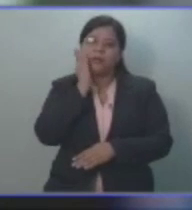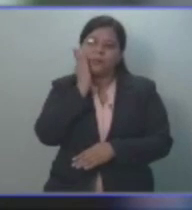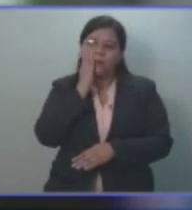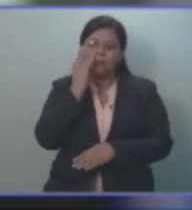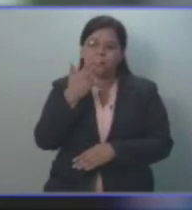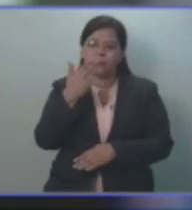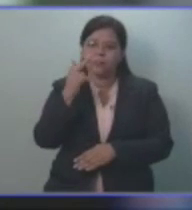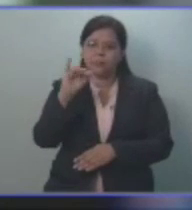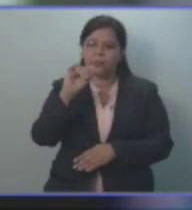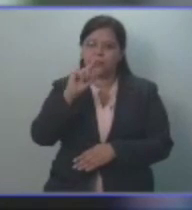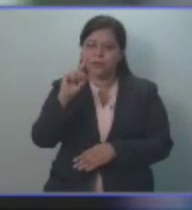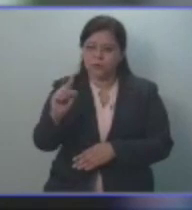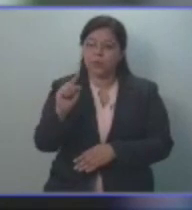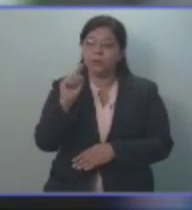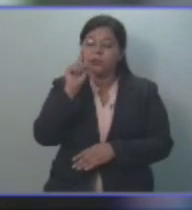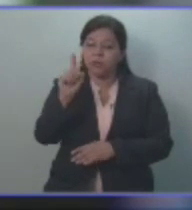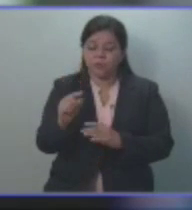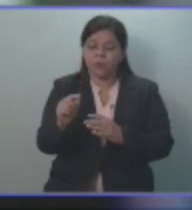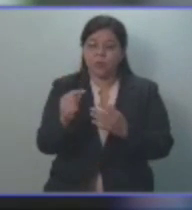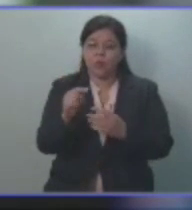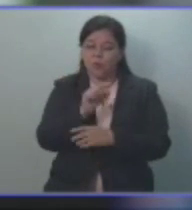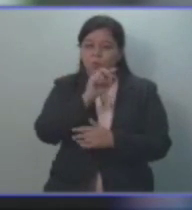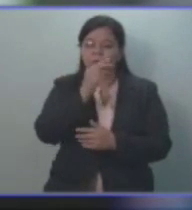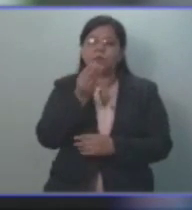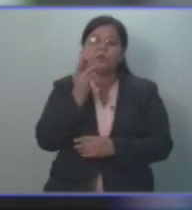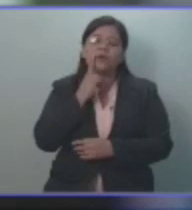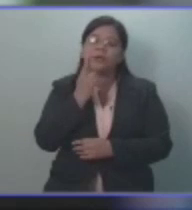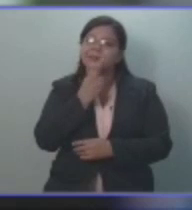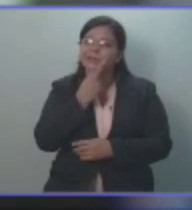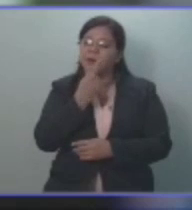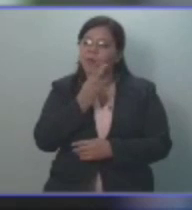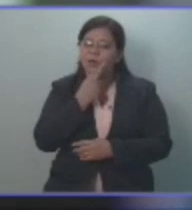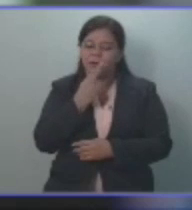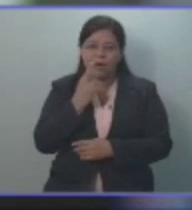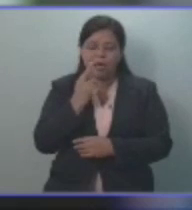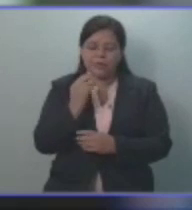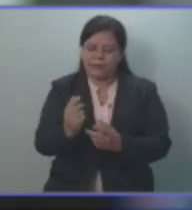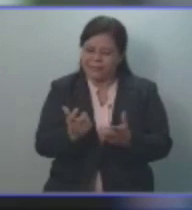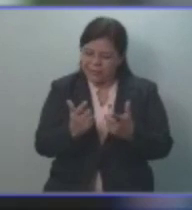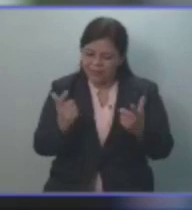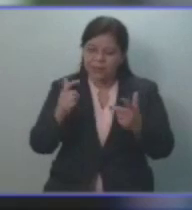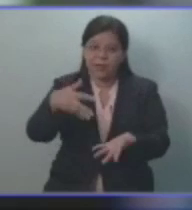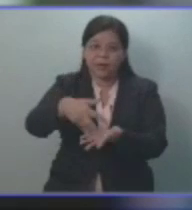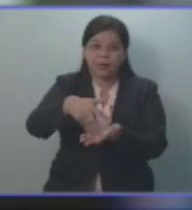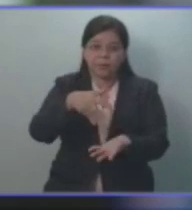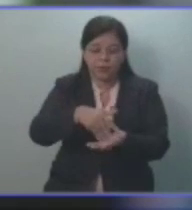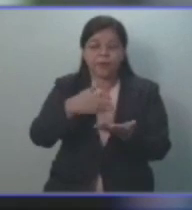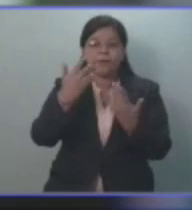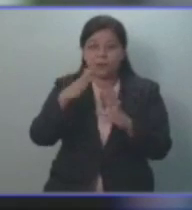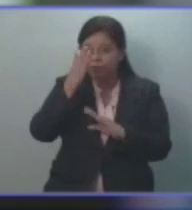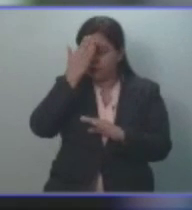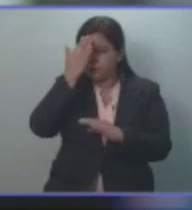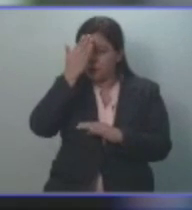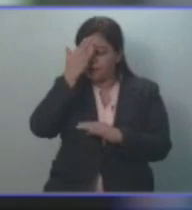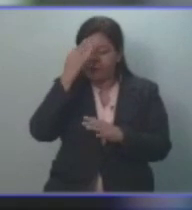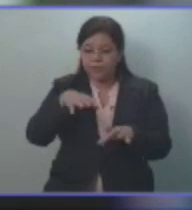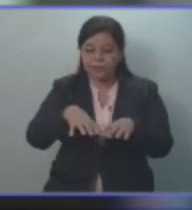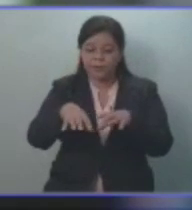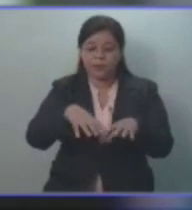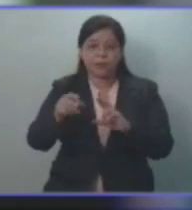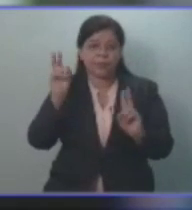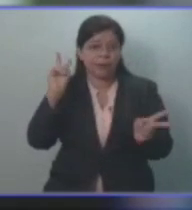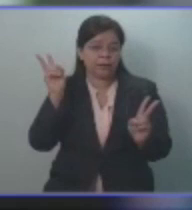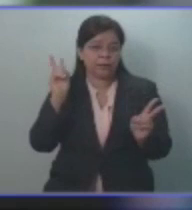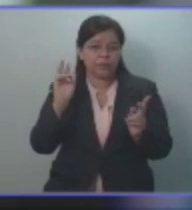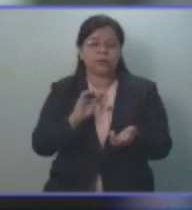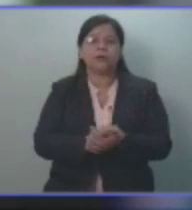cual pues es una cadena grande de restaurantes en aquel pueblo salvadoreño, el departamento de San